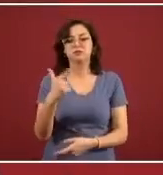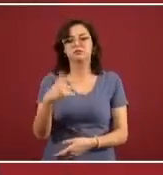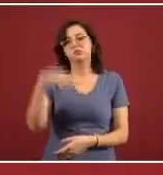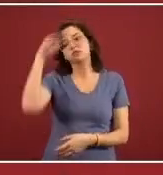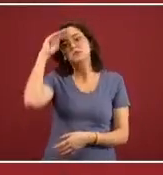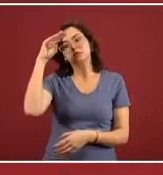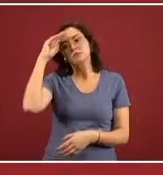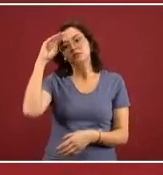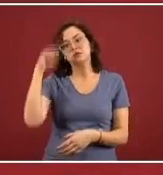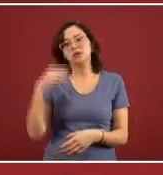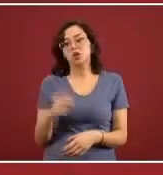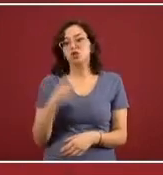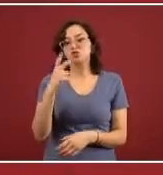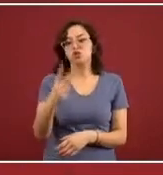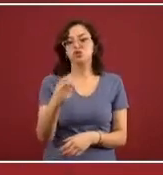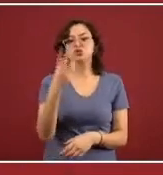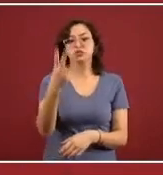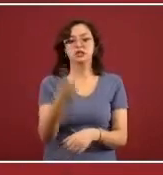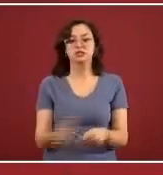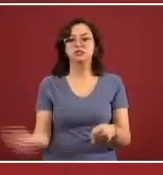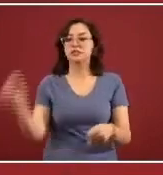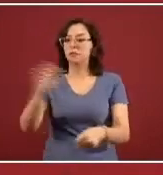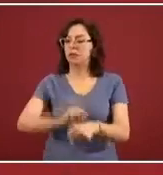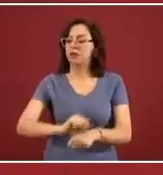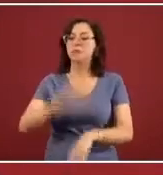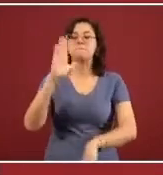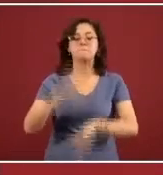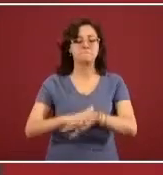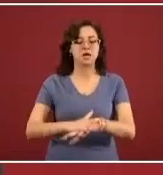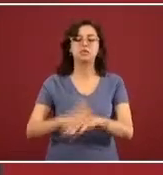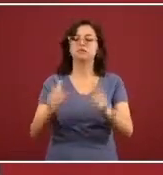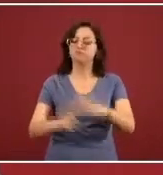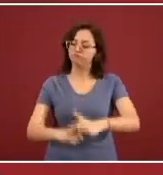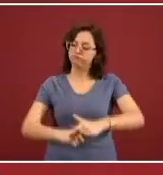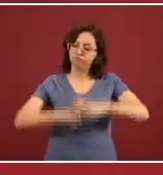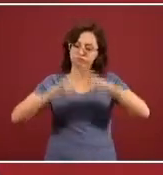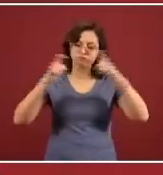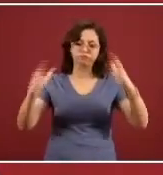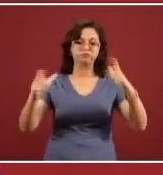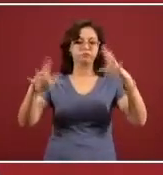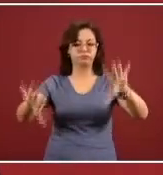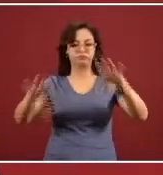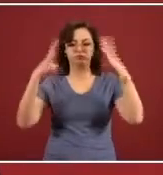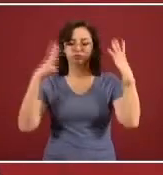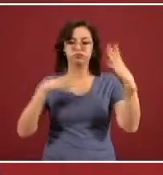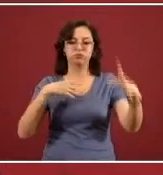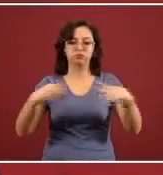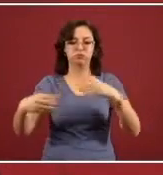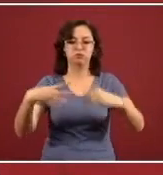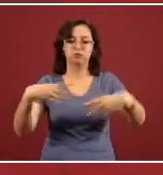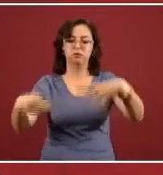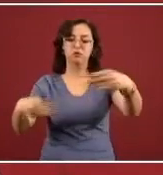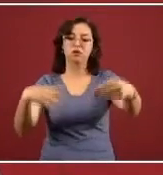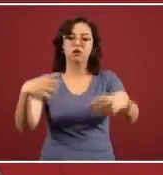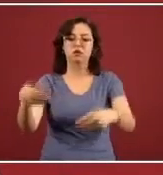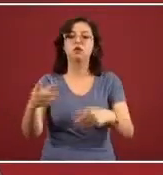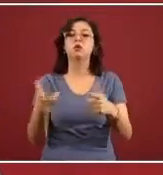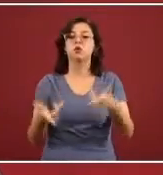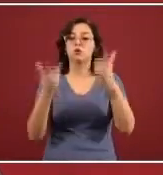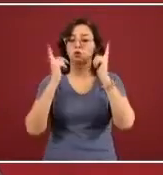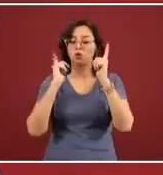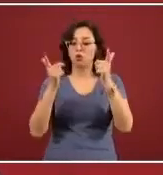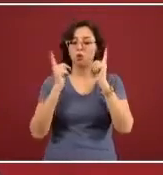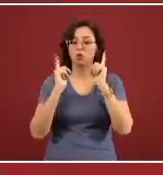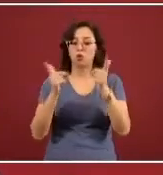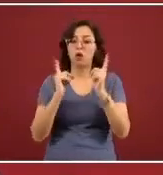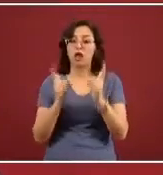las próximas 2 a 3 semanas vamos a estar en un crecimiento muy acelerado, que esperamos sea menos